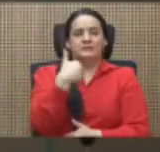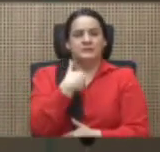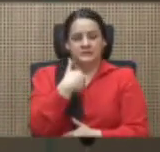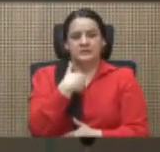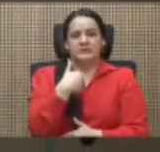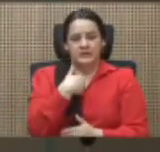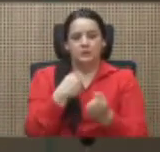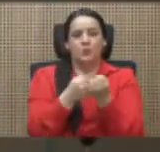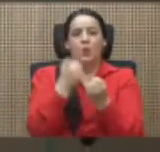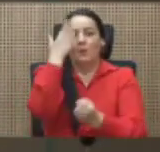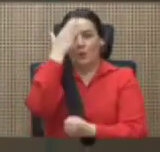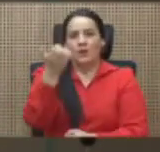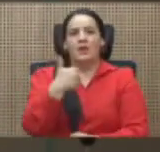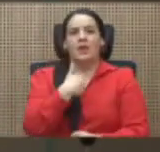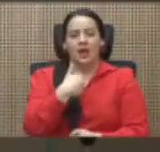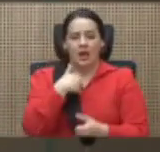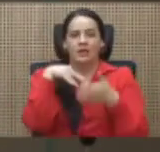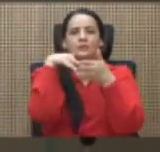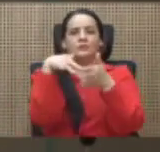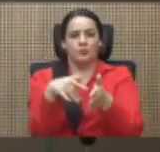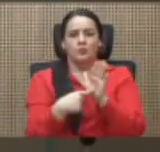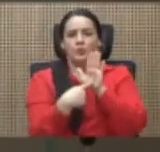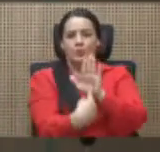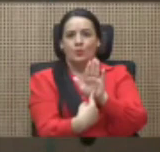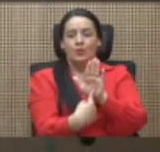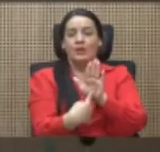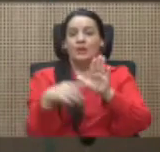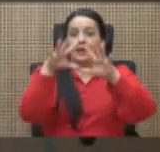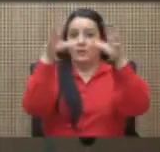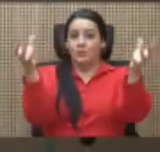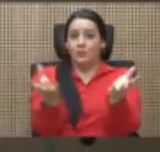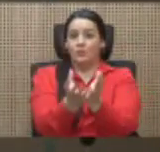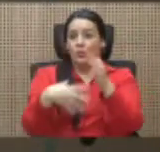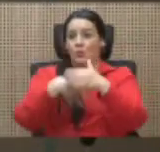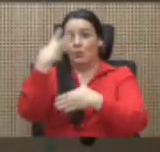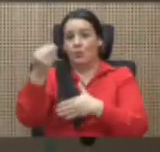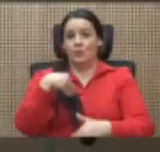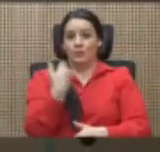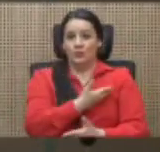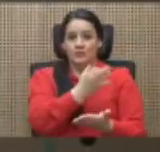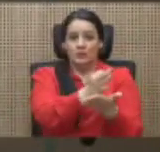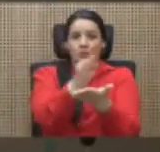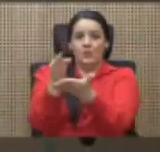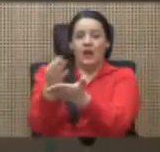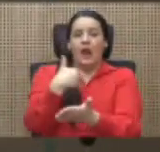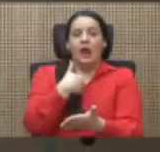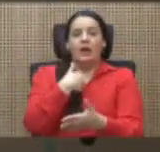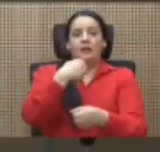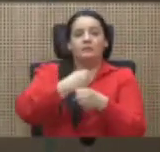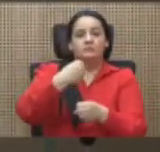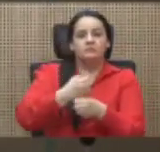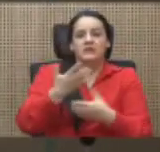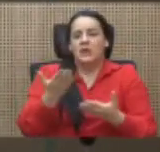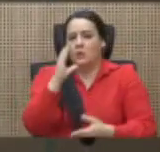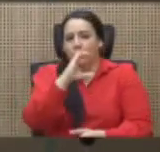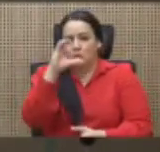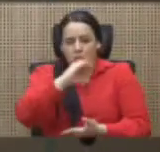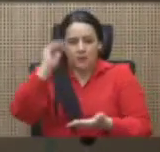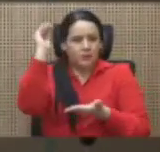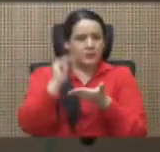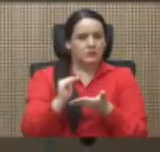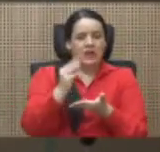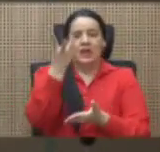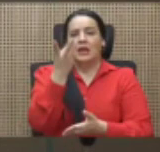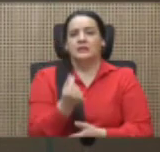sustento, porque hay estudios que lo demuestran. Porque en el mundo, fuera de nuestras fronteras, hay ejercicios que más bien buscan reducir la cantidad de